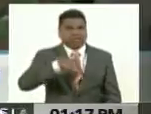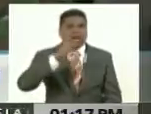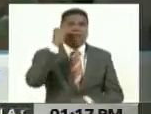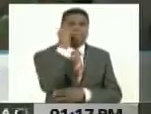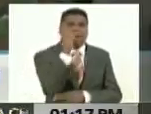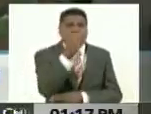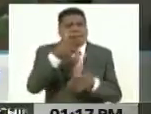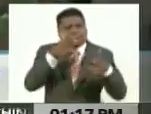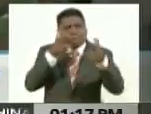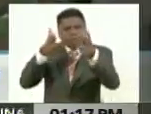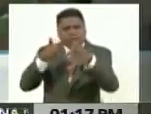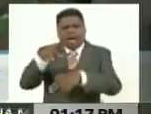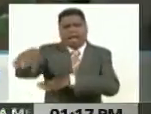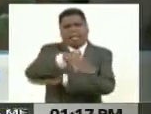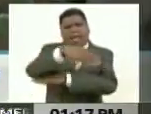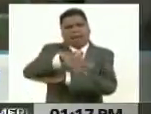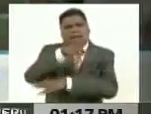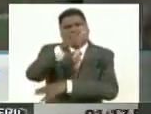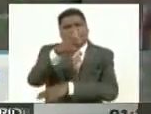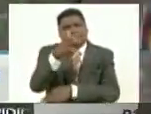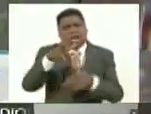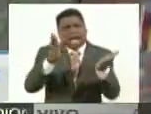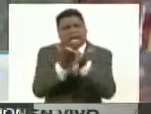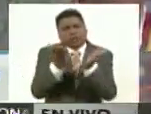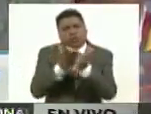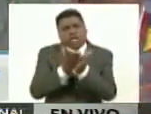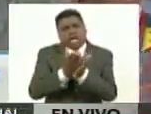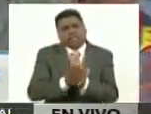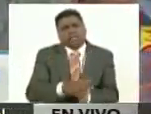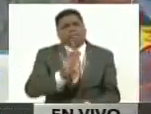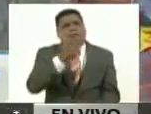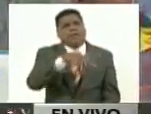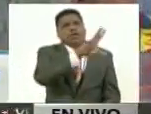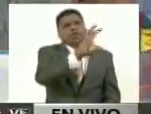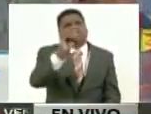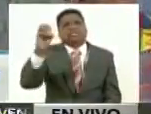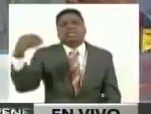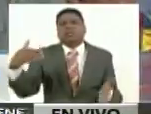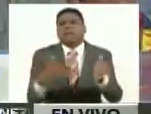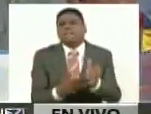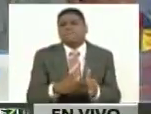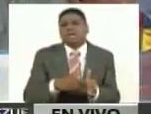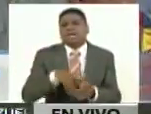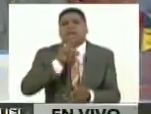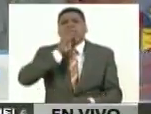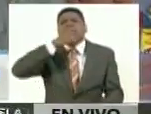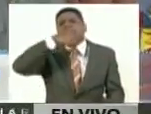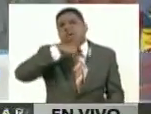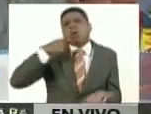las calles. Aquí apenas había 300.000 pensionados. Aquí